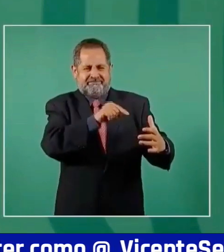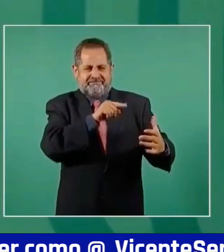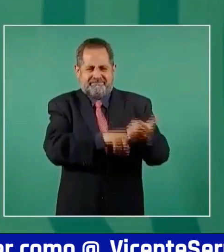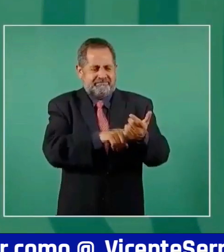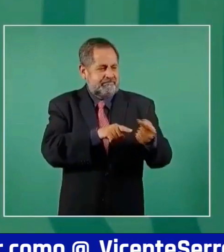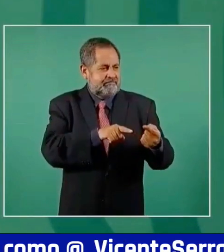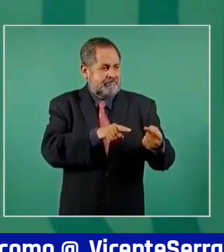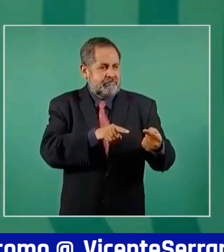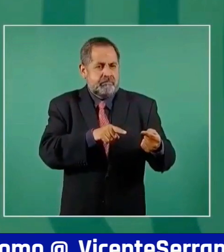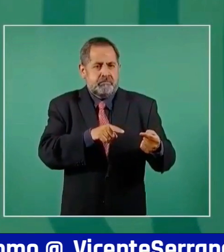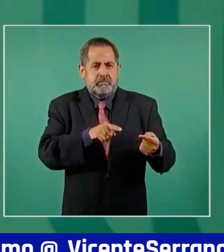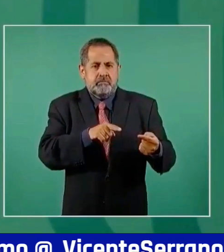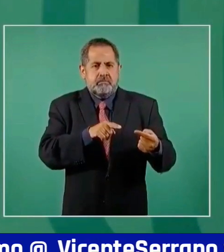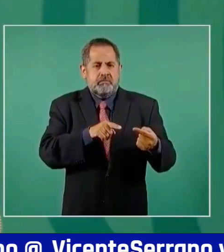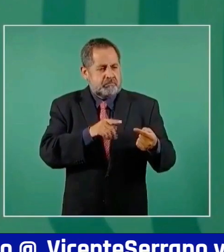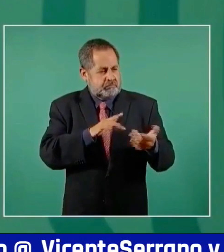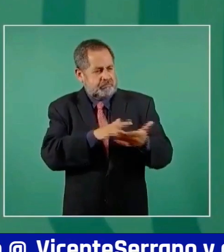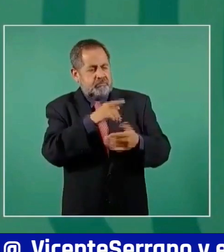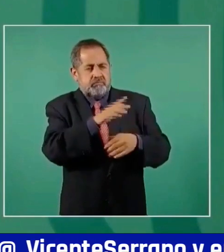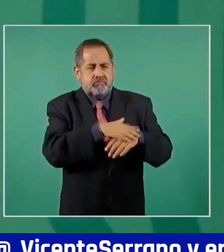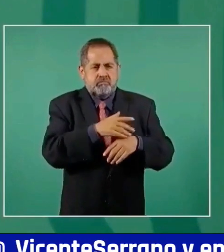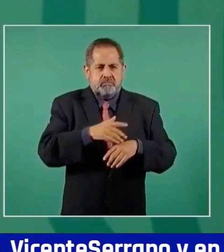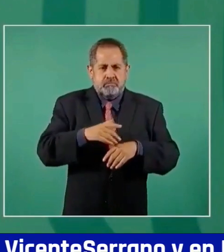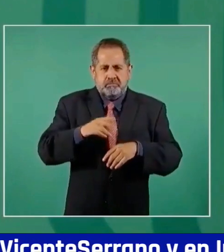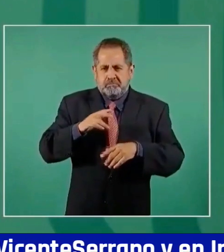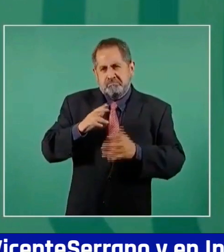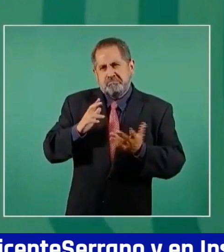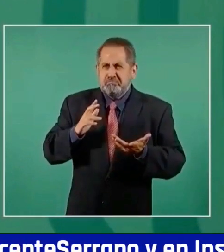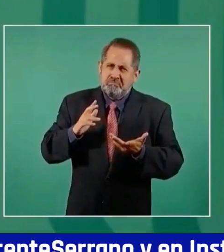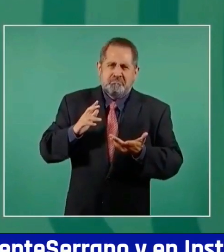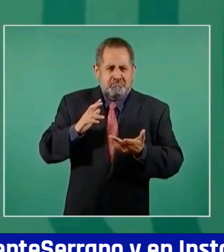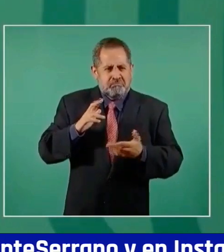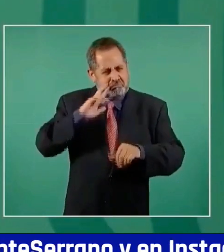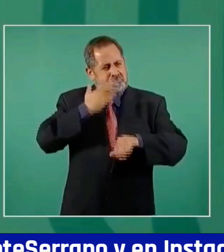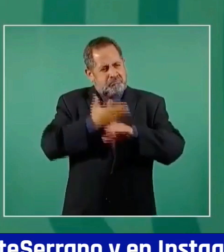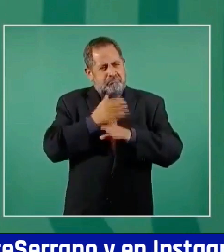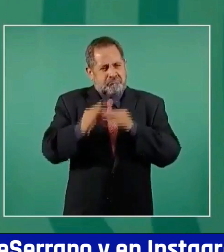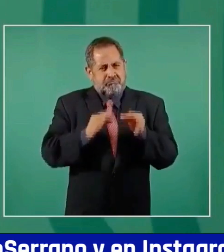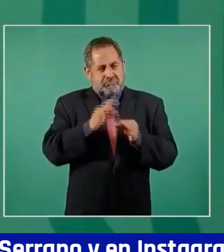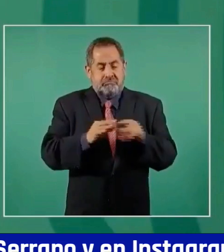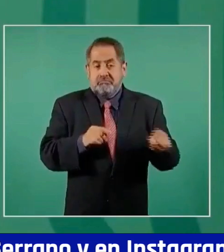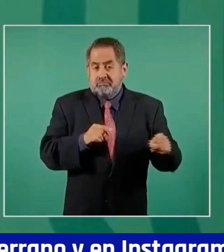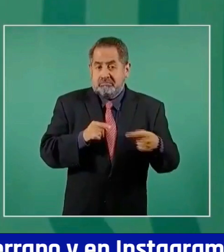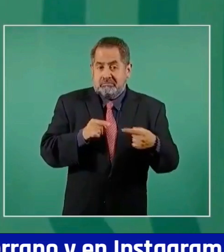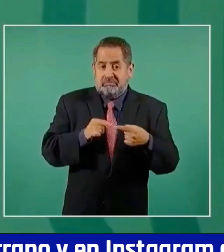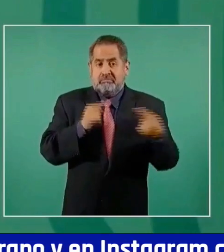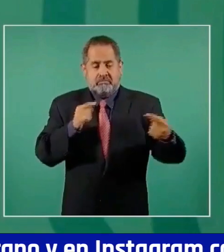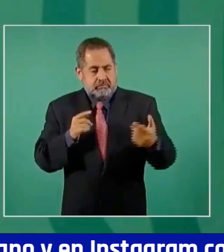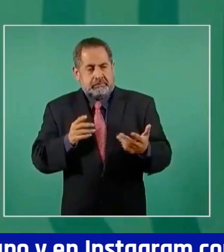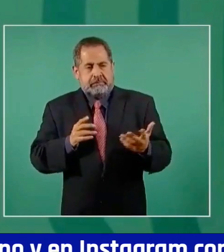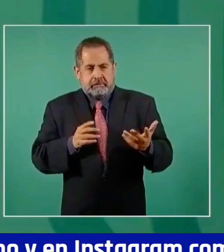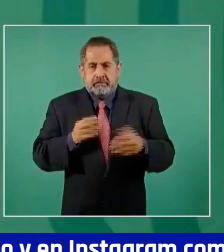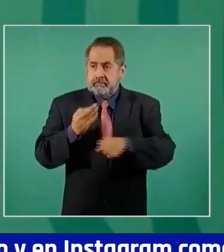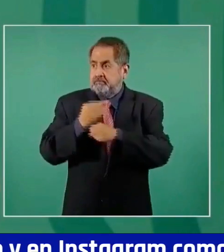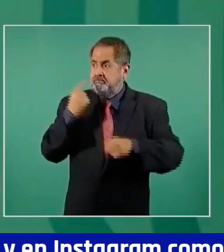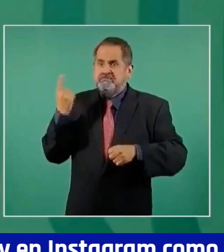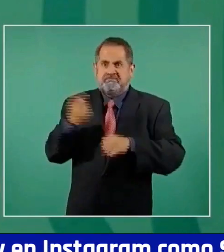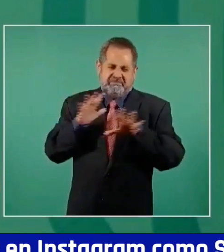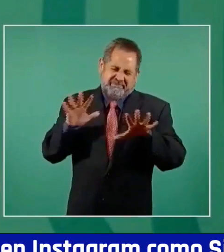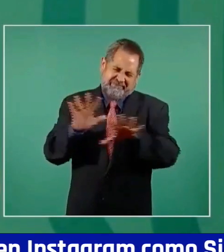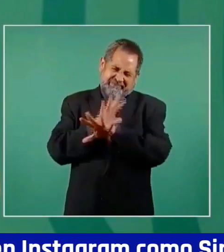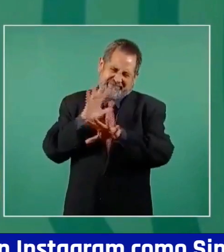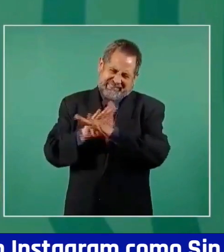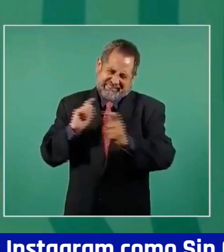porque han actuado de manera responsable, a pesar de que se están llevando a cabo cambios